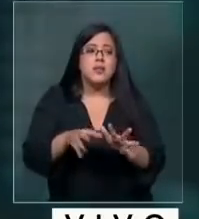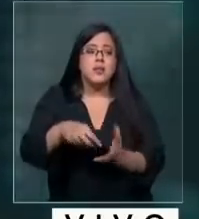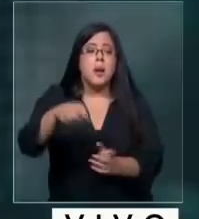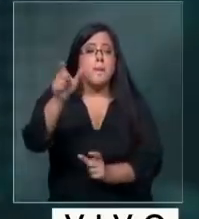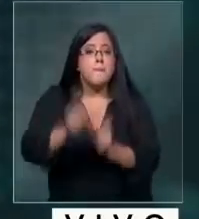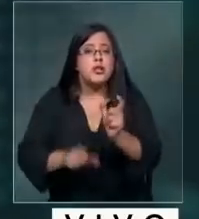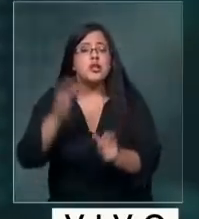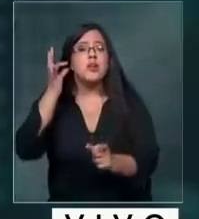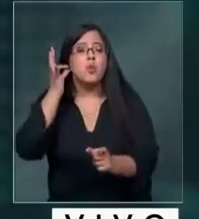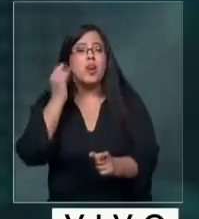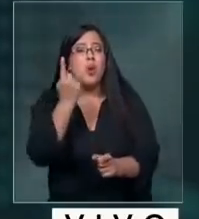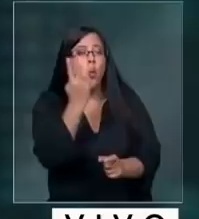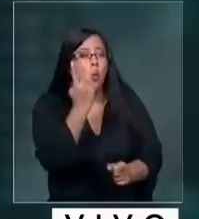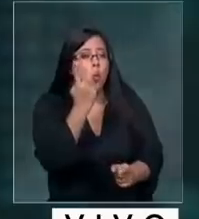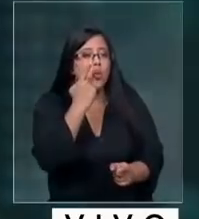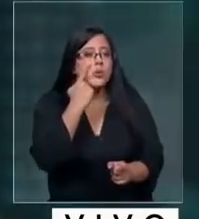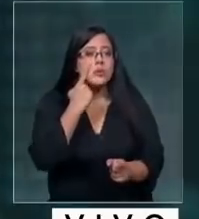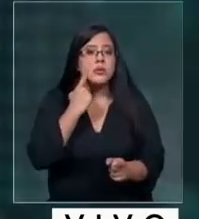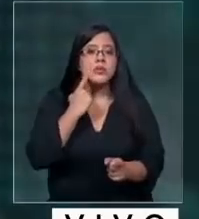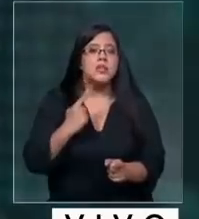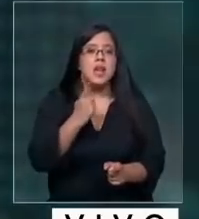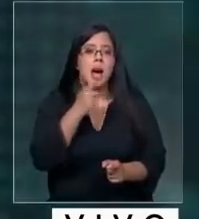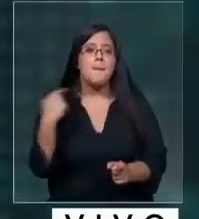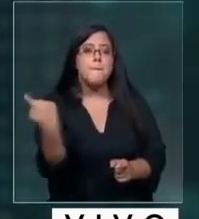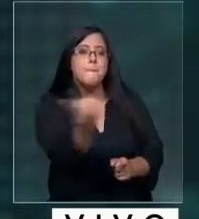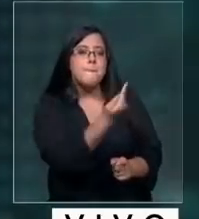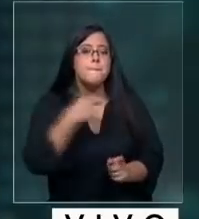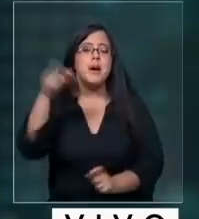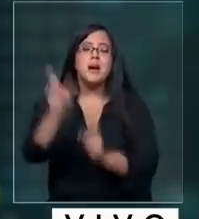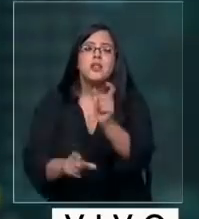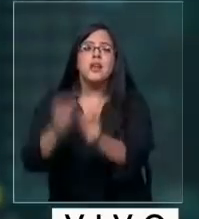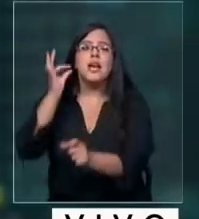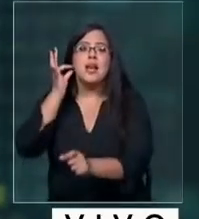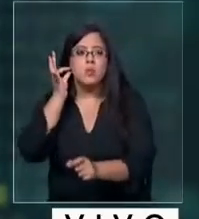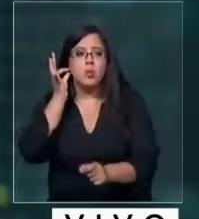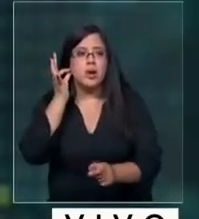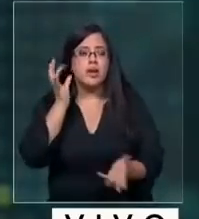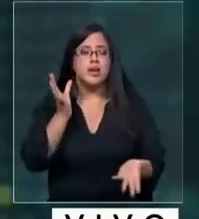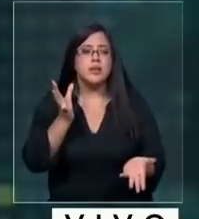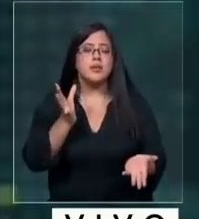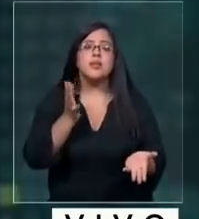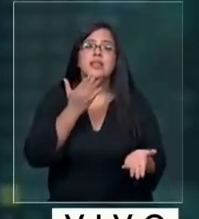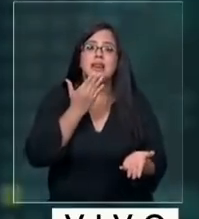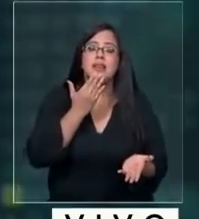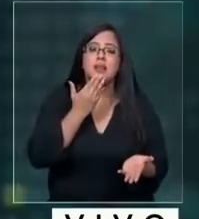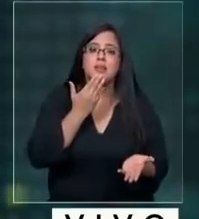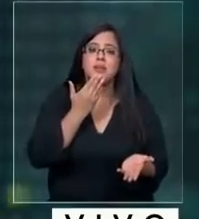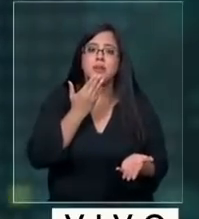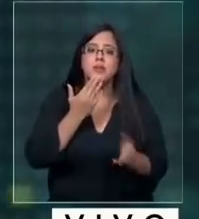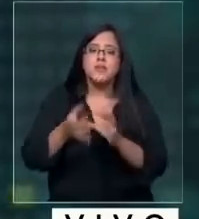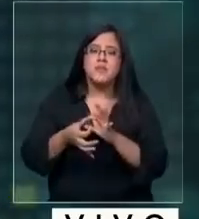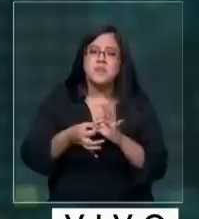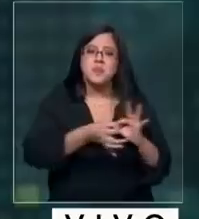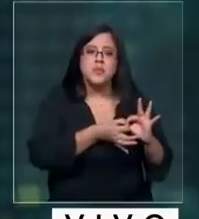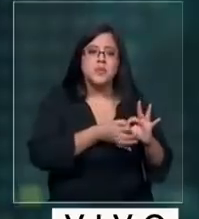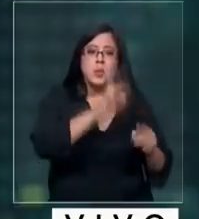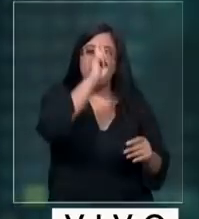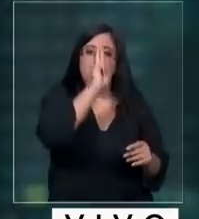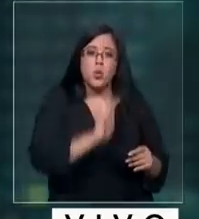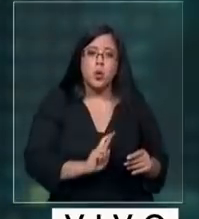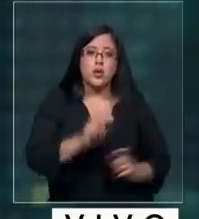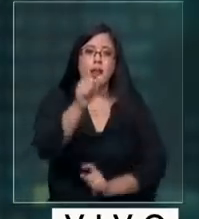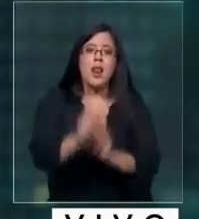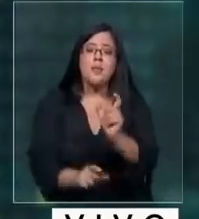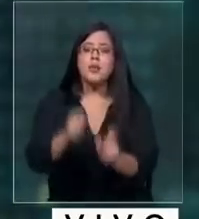puedan tener un día que se sea para nosotras y para las de ciencias también y sobre todo porque el rol de los hombres